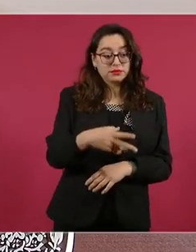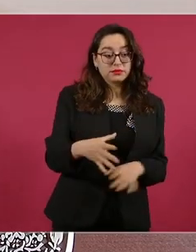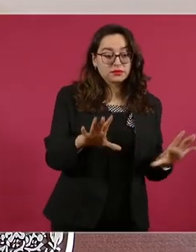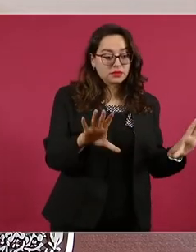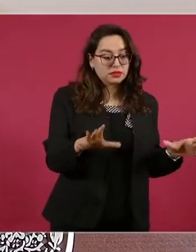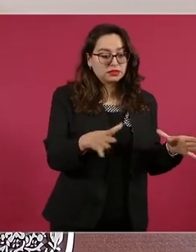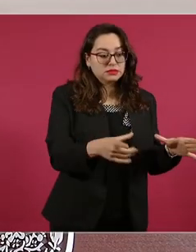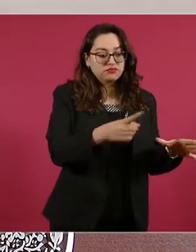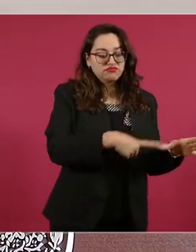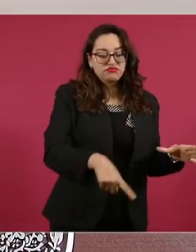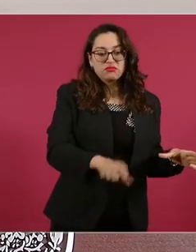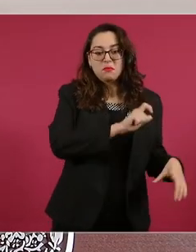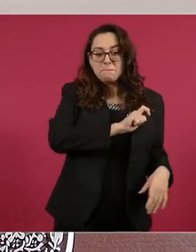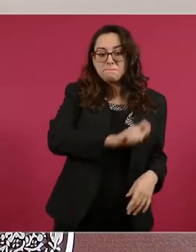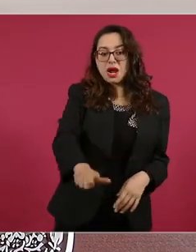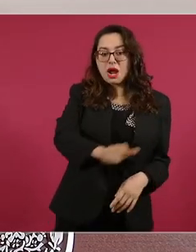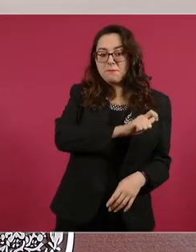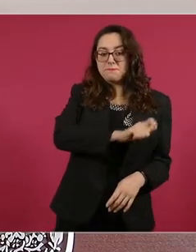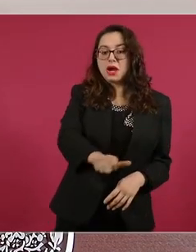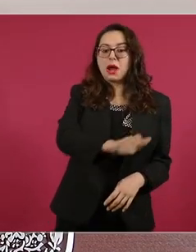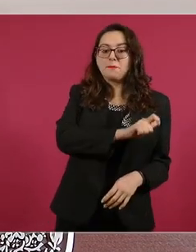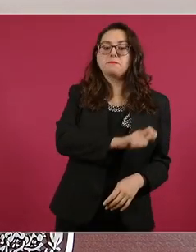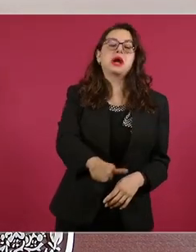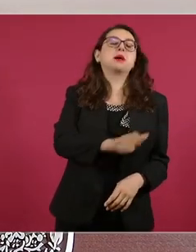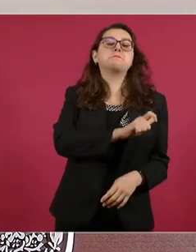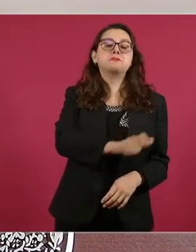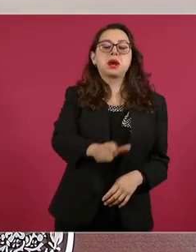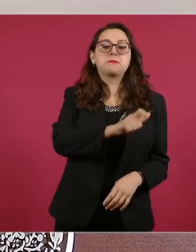está haciendo esa guerra sucia.